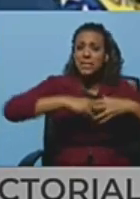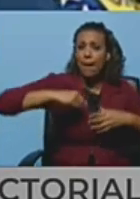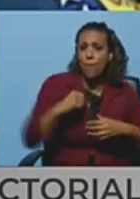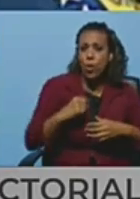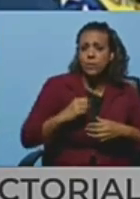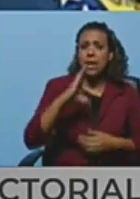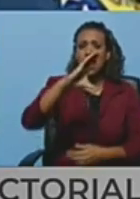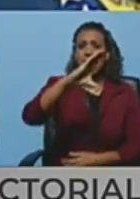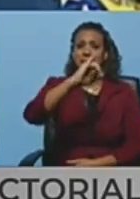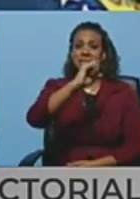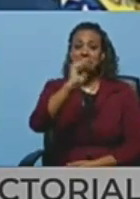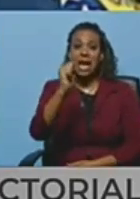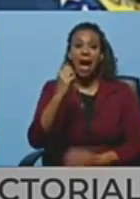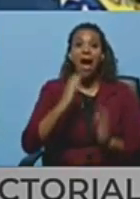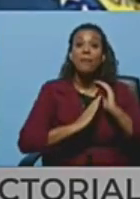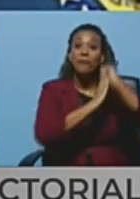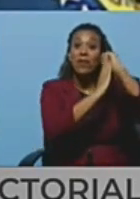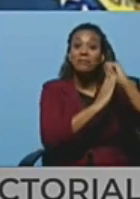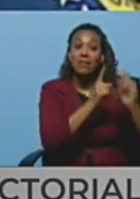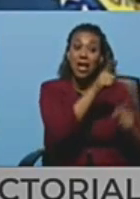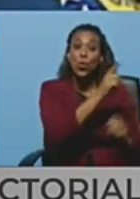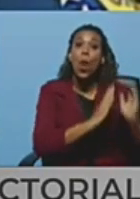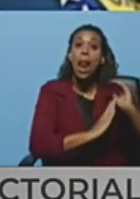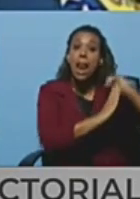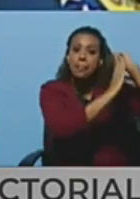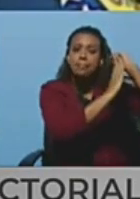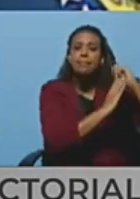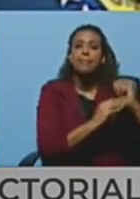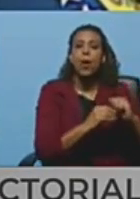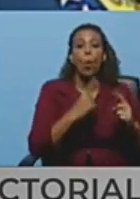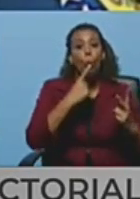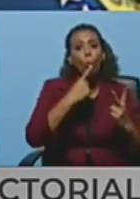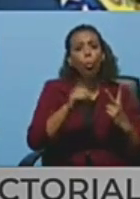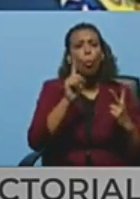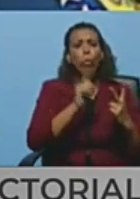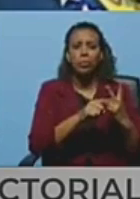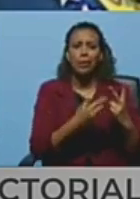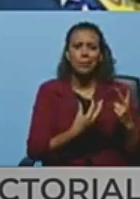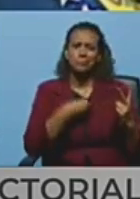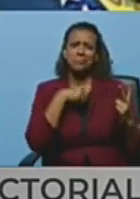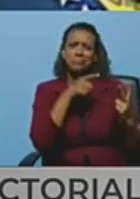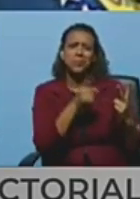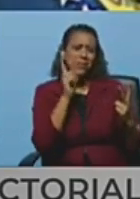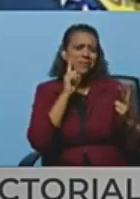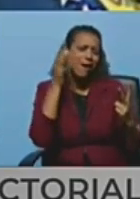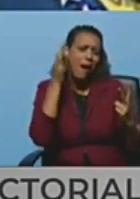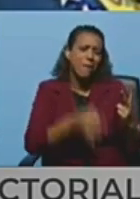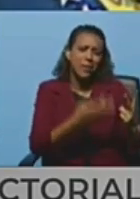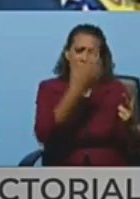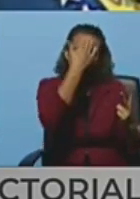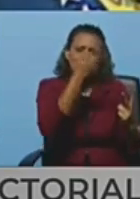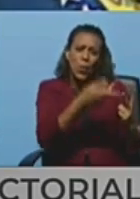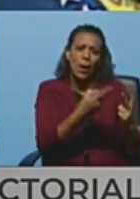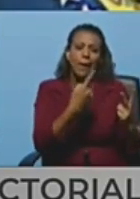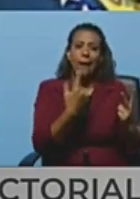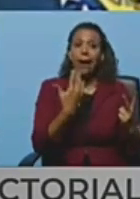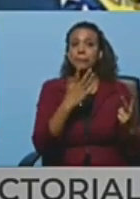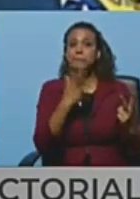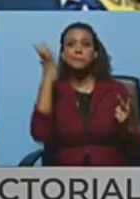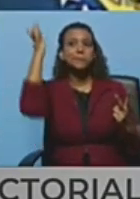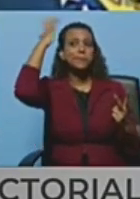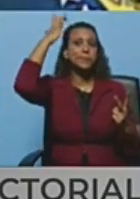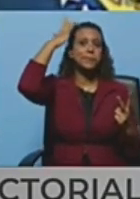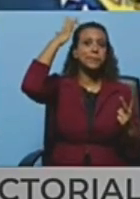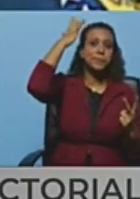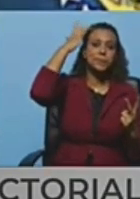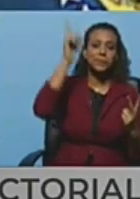La CIA está al frente de esta operación. Y la otra, que tampoco nos extraña, pero ellos siempre han mantenido un bajo perfil sabiendo que la CIA opera